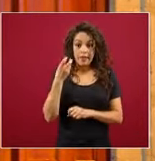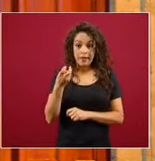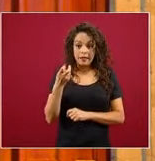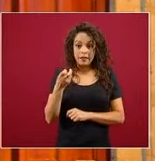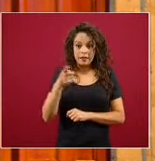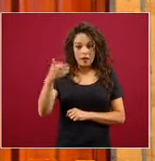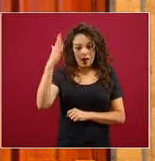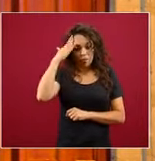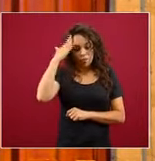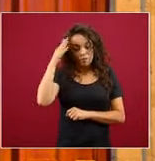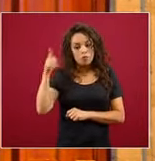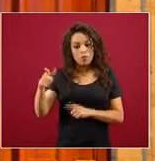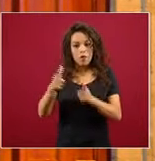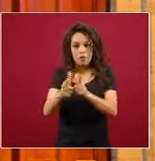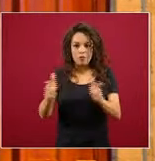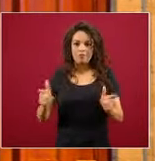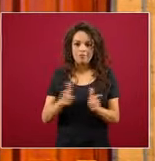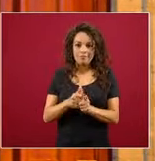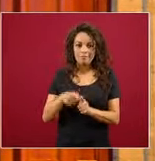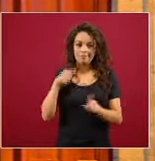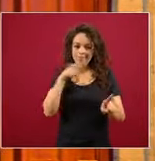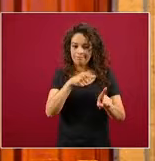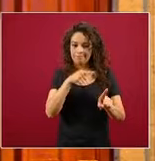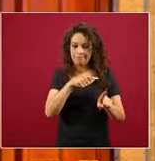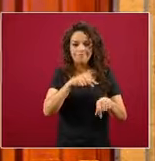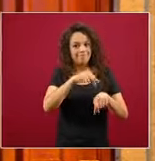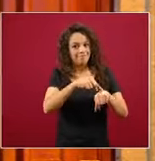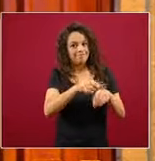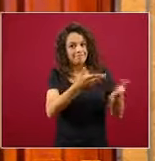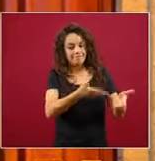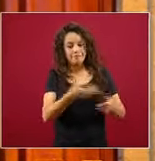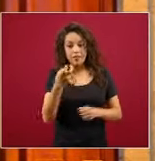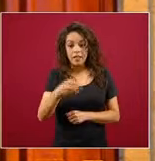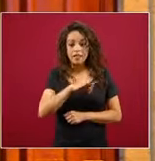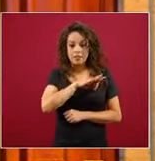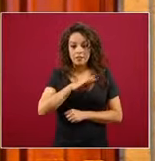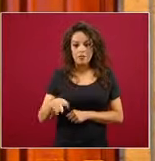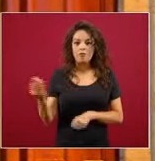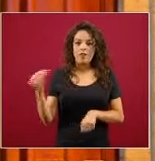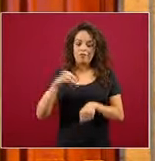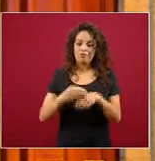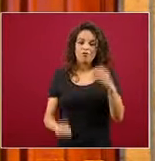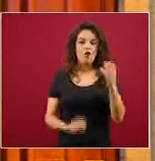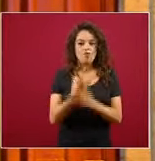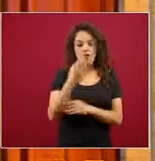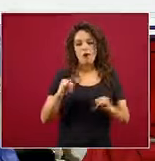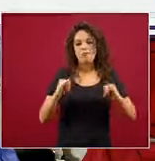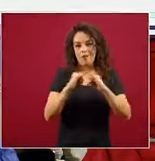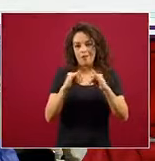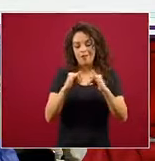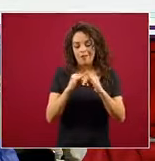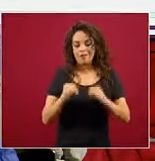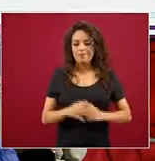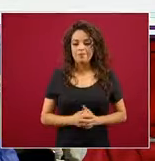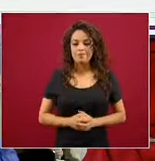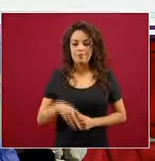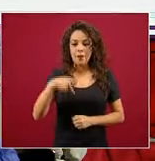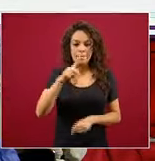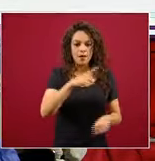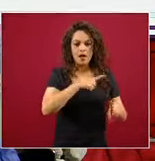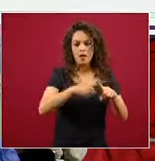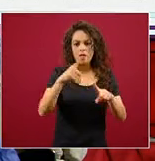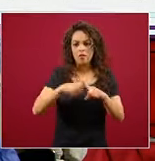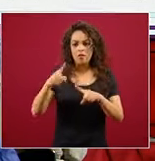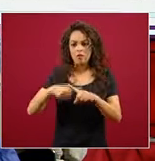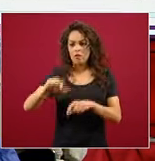lideró el doctor Luis Miguel Gutiérrez quien hizo posible generar este nuevo instituto, que a diferencia de la gran mayoría de los otros